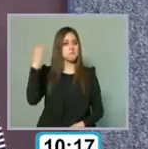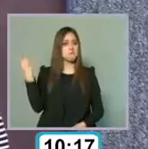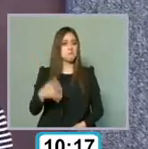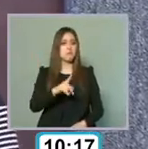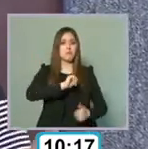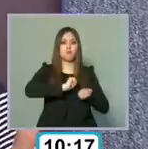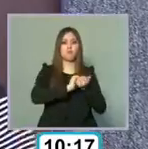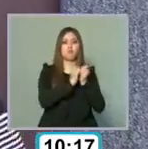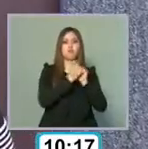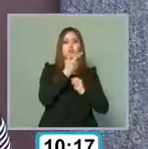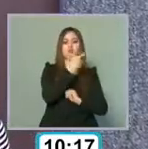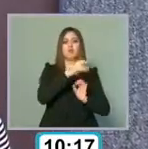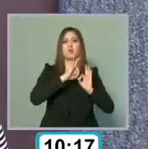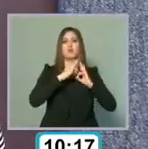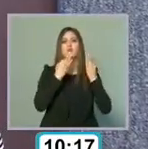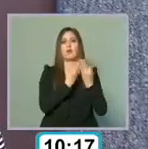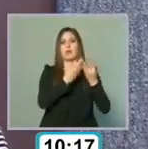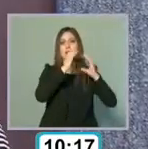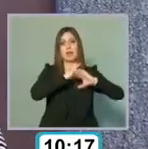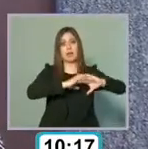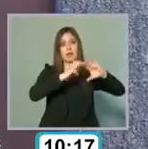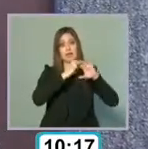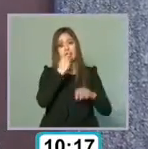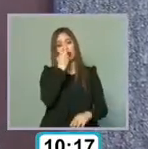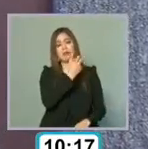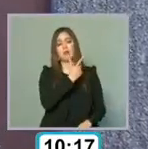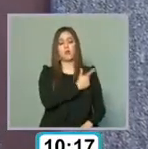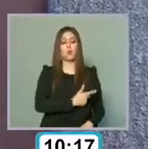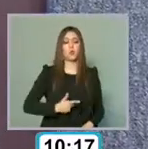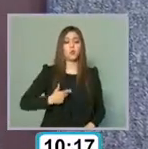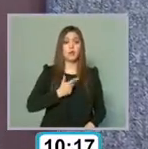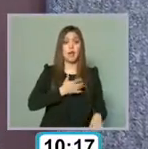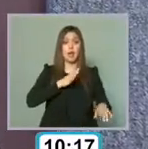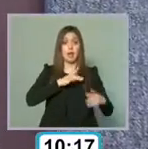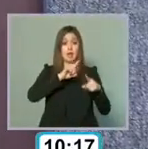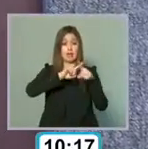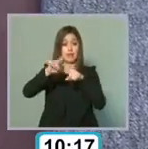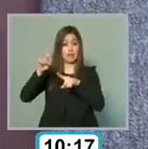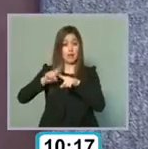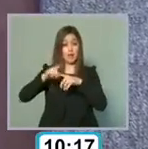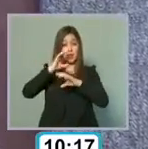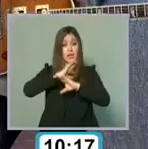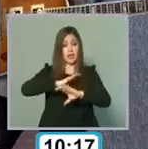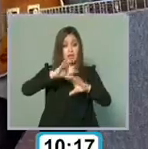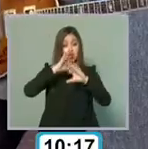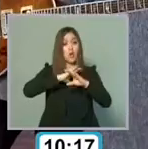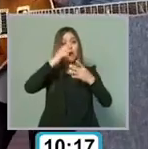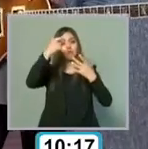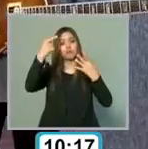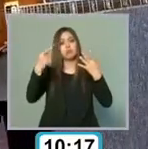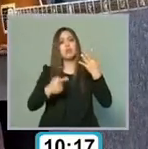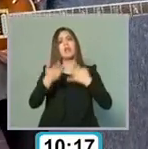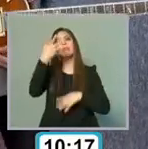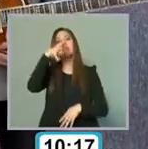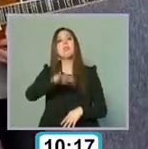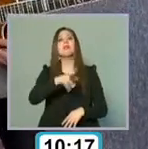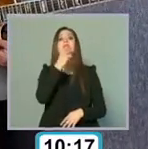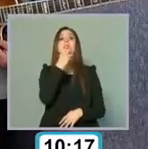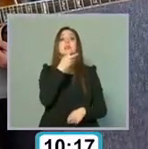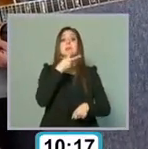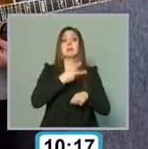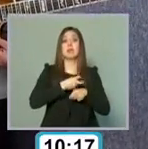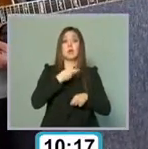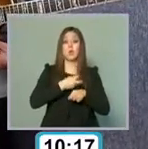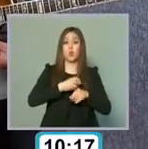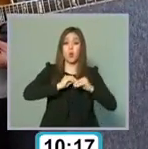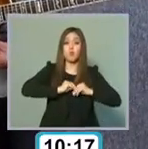Hacen lo que más les gusta, eso es importante. Y son varios temas que tienen en este disco. Son 10. Es el segundo que